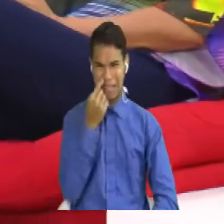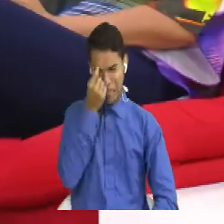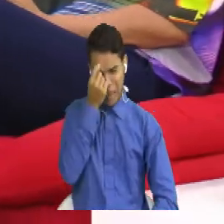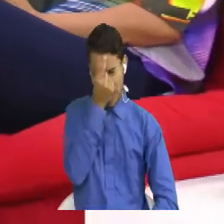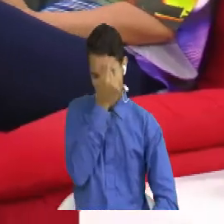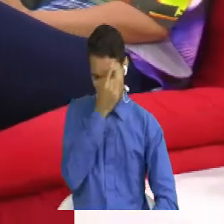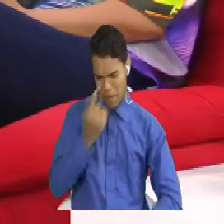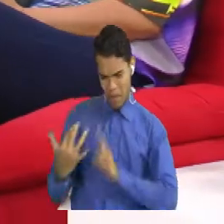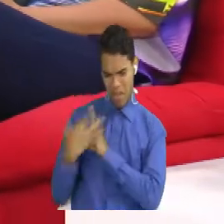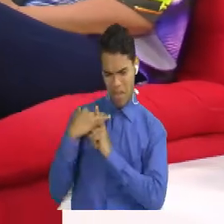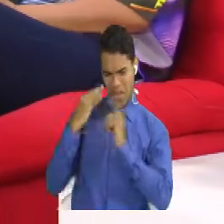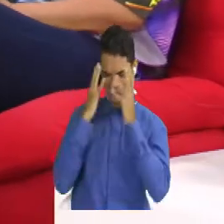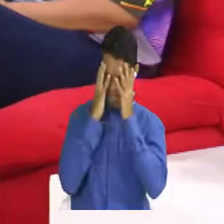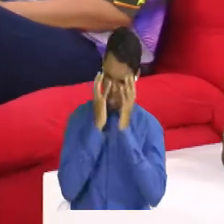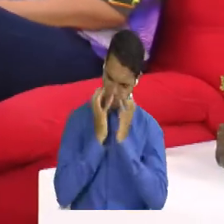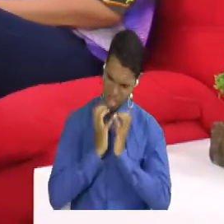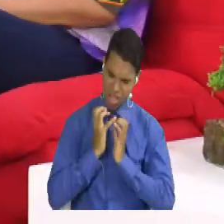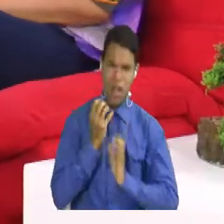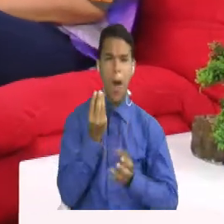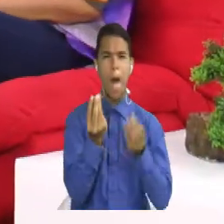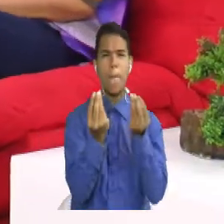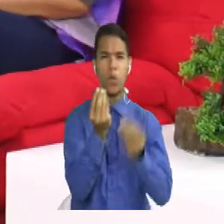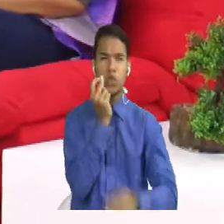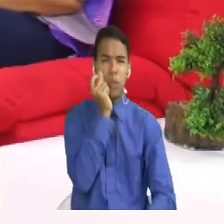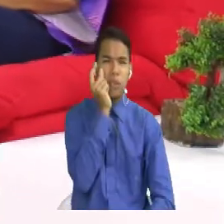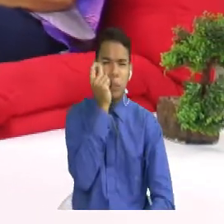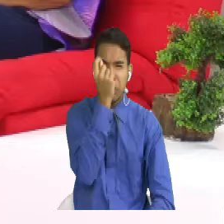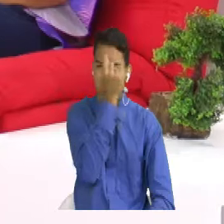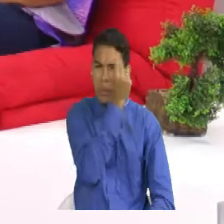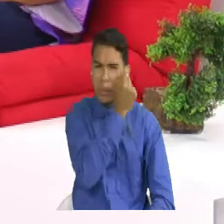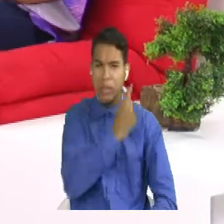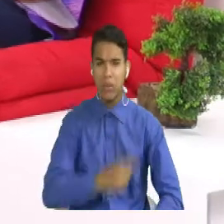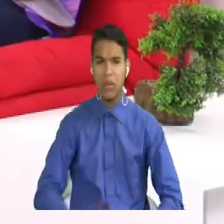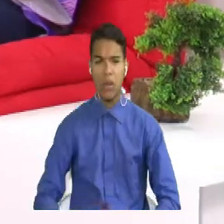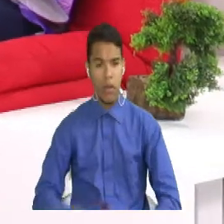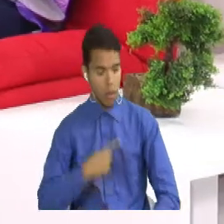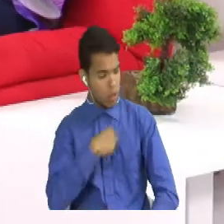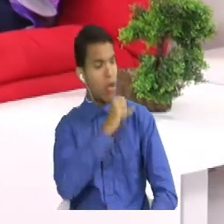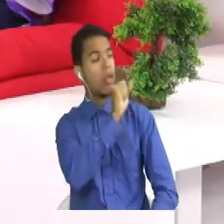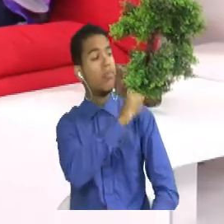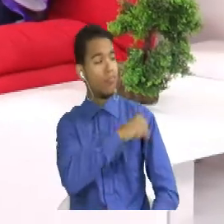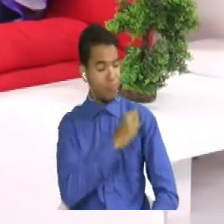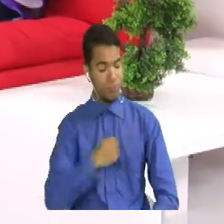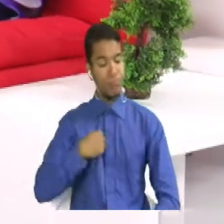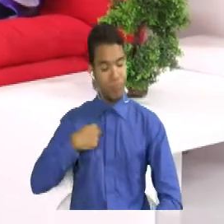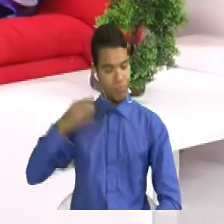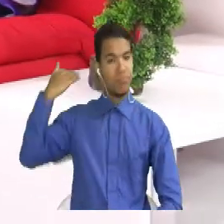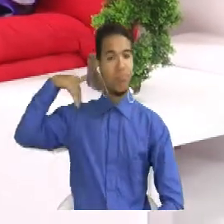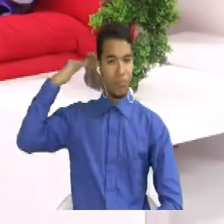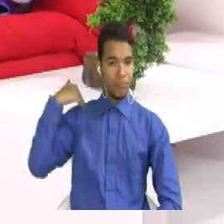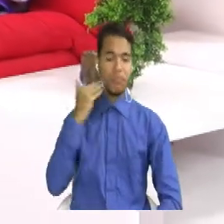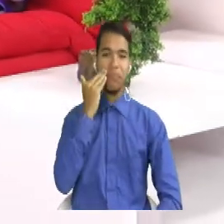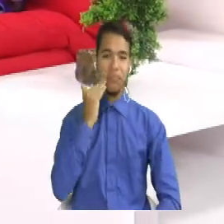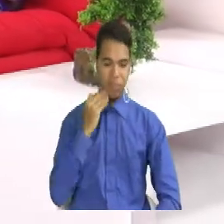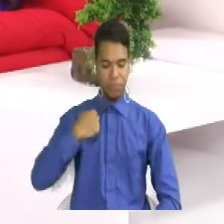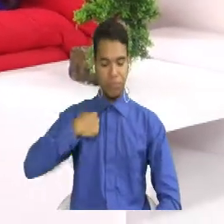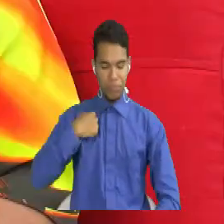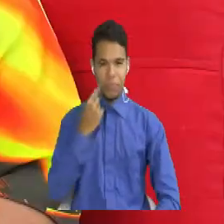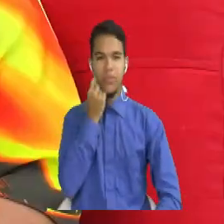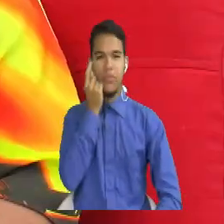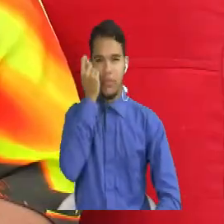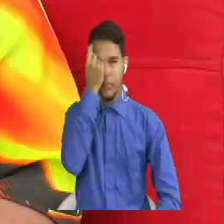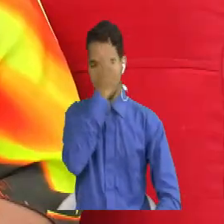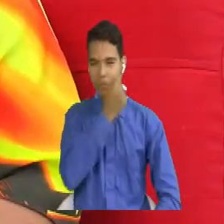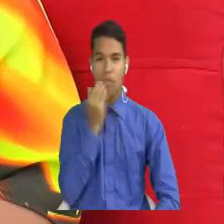depresión en las personas? No, yo lo viví, y eso puede bajar muchísimo la autoestima de cualquiera el que lo padezca, desde